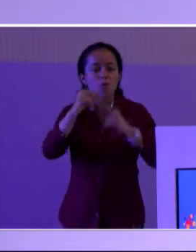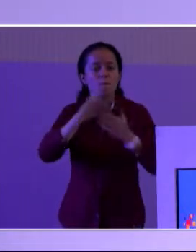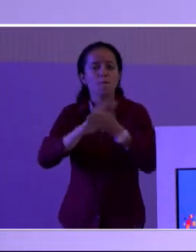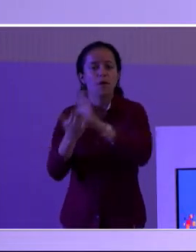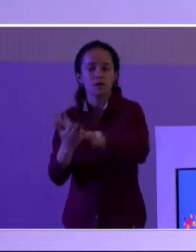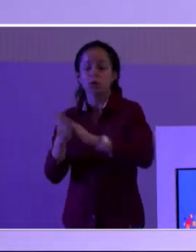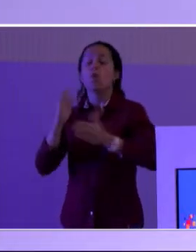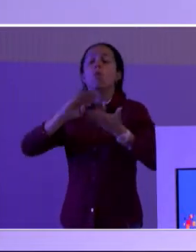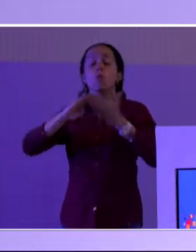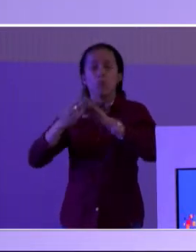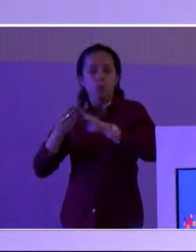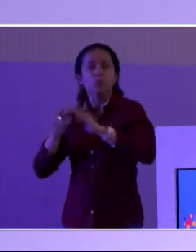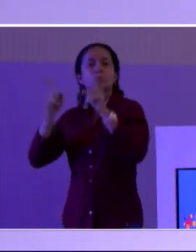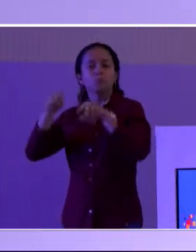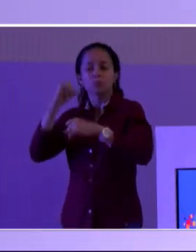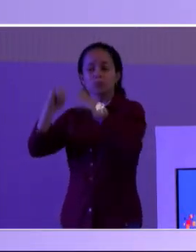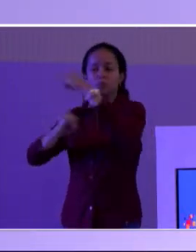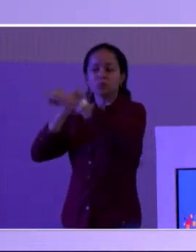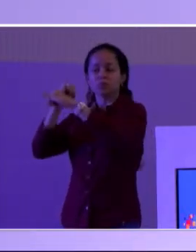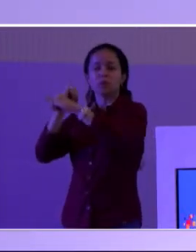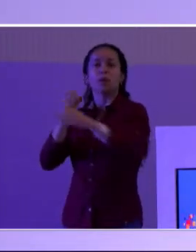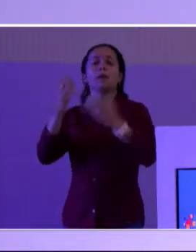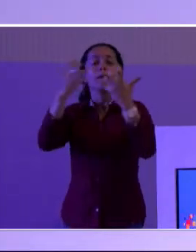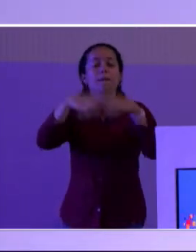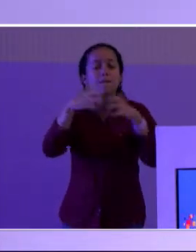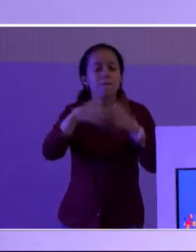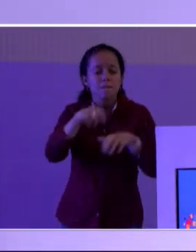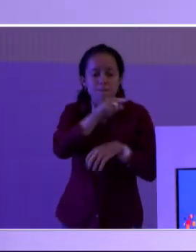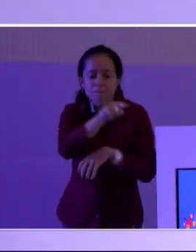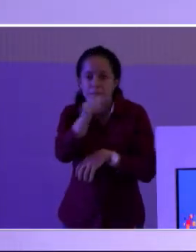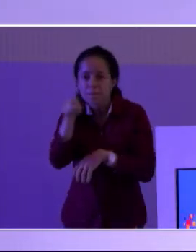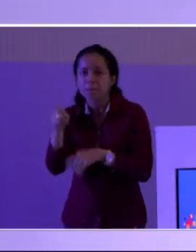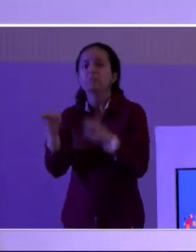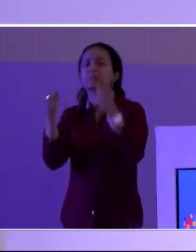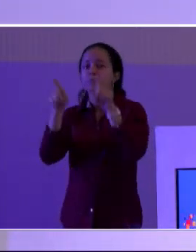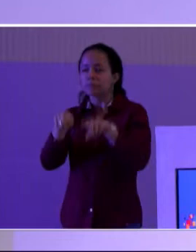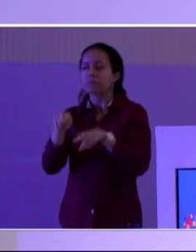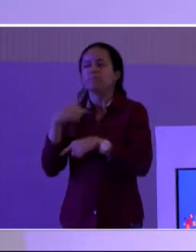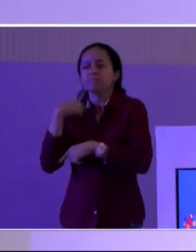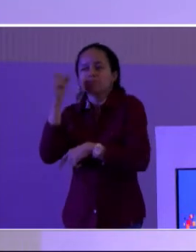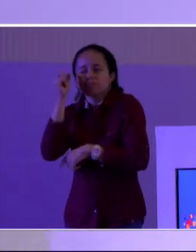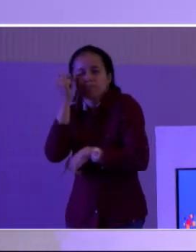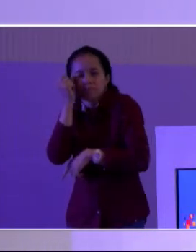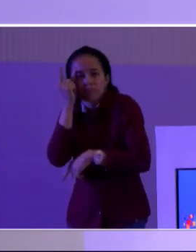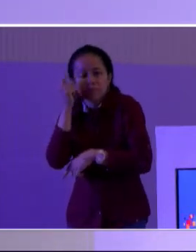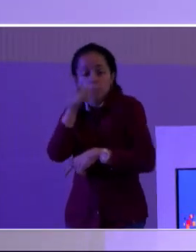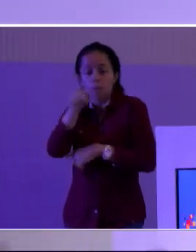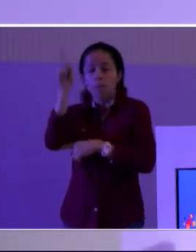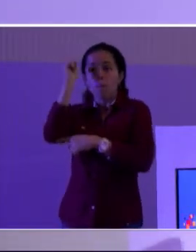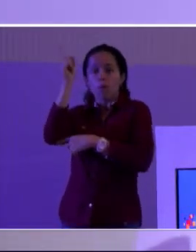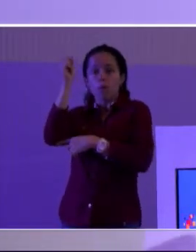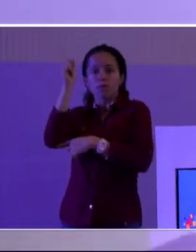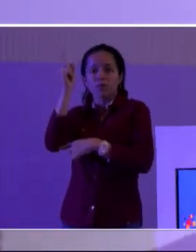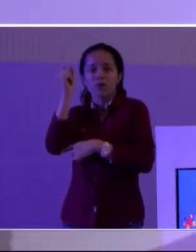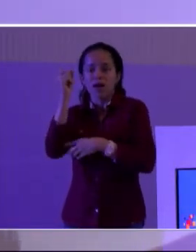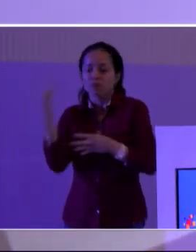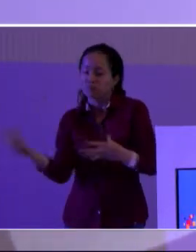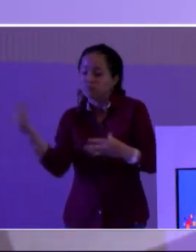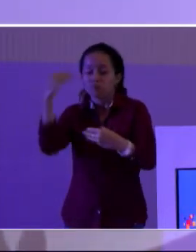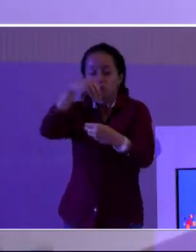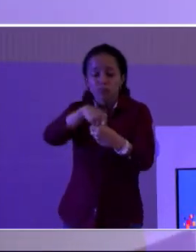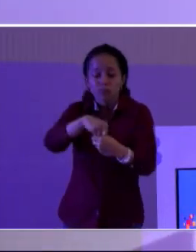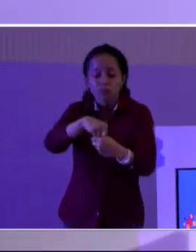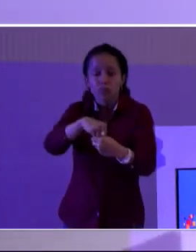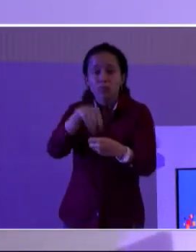comunidad internacional y a los empresarios. Y más que todo, es entender que la política de reintegración y la política